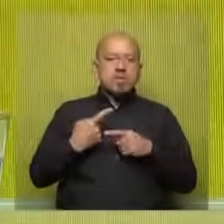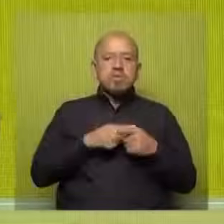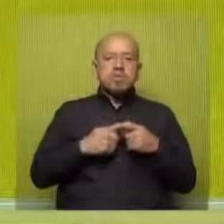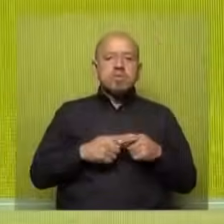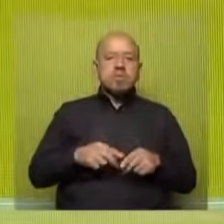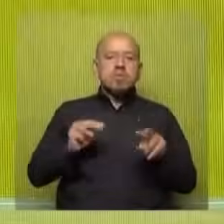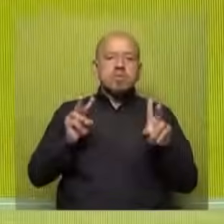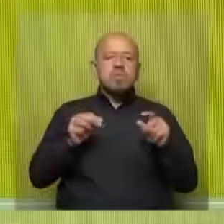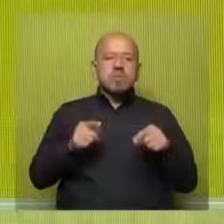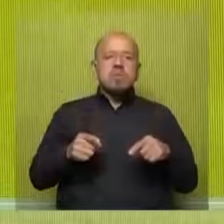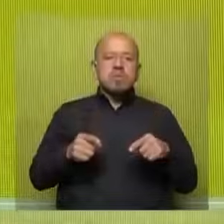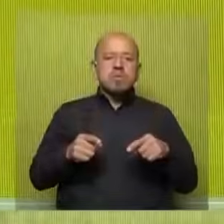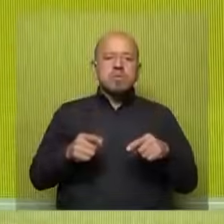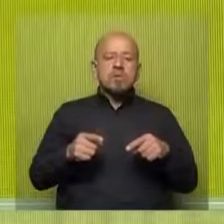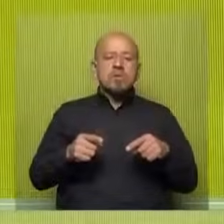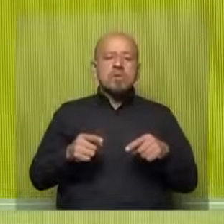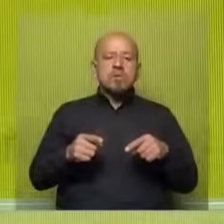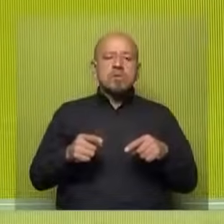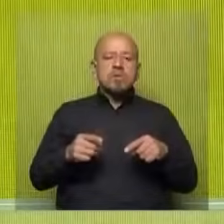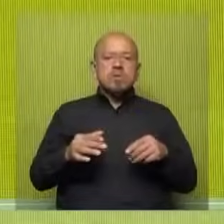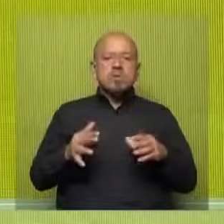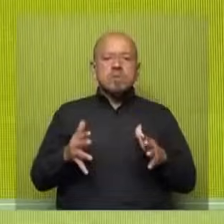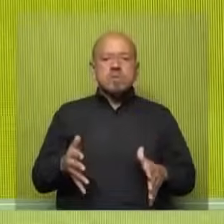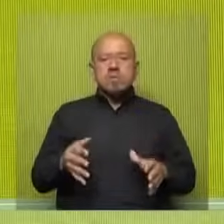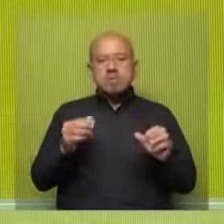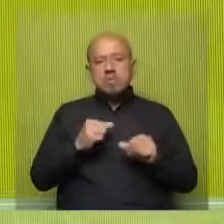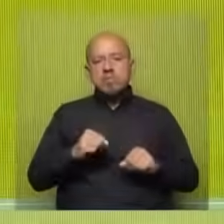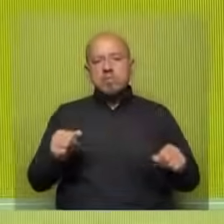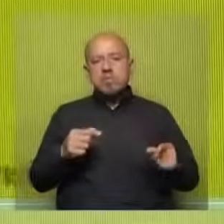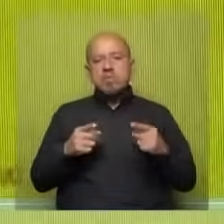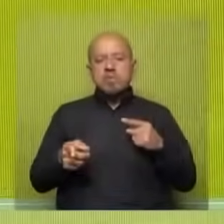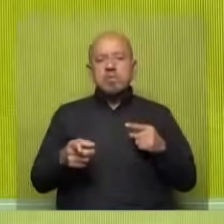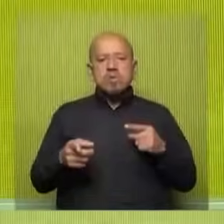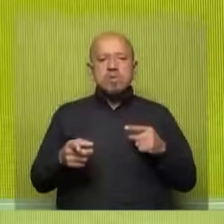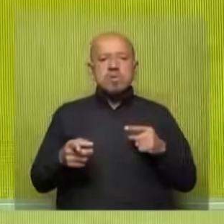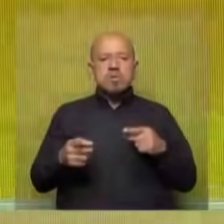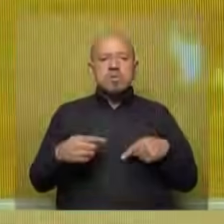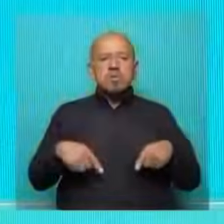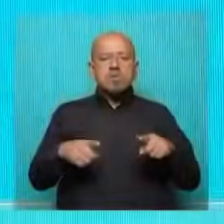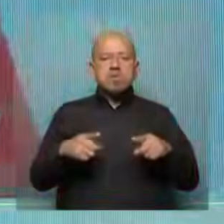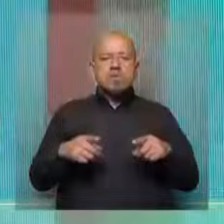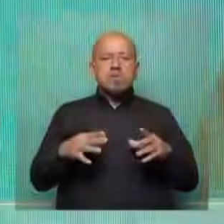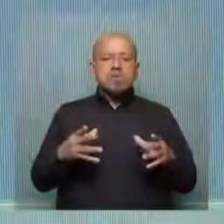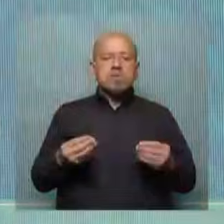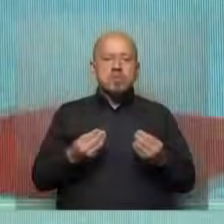cuando uno lo analiza, cuando uno intercambia, pueden ser con mucha pasión, con mucha convicción,